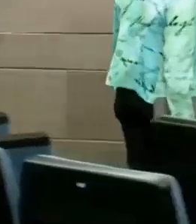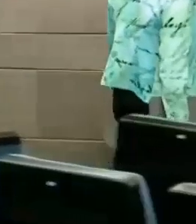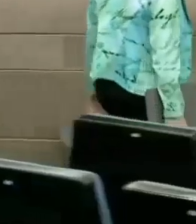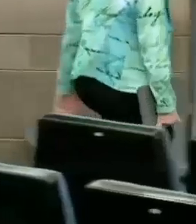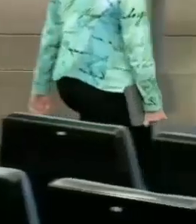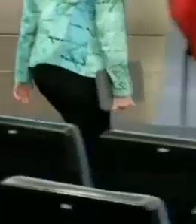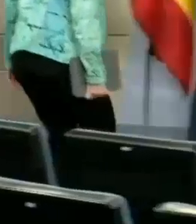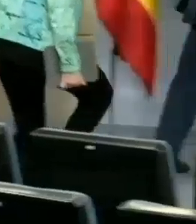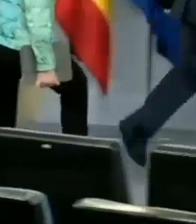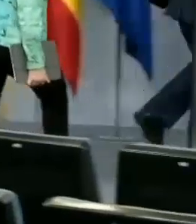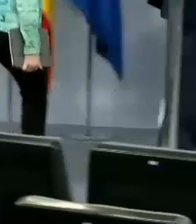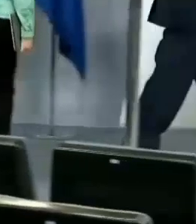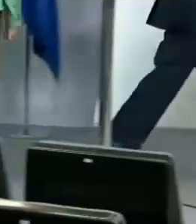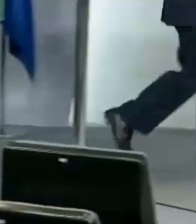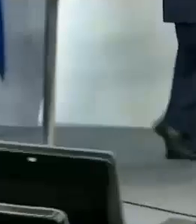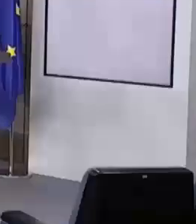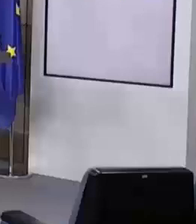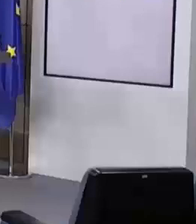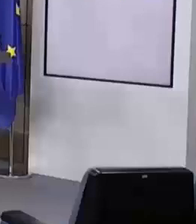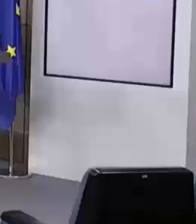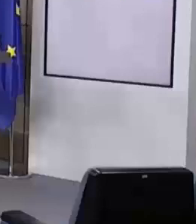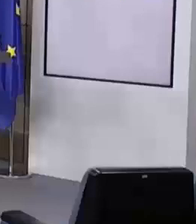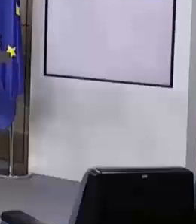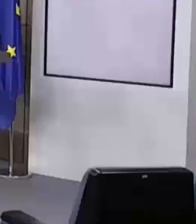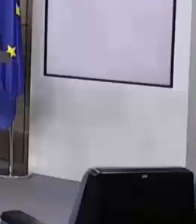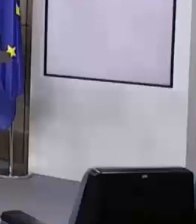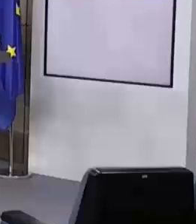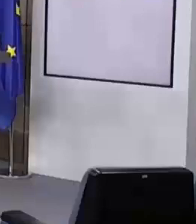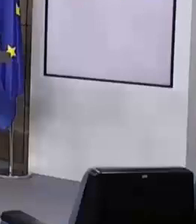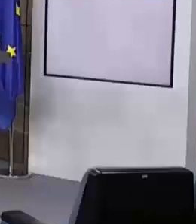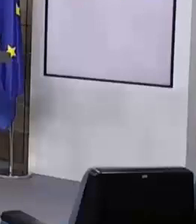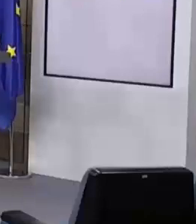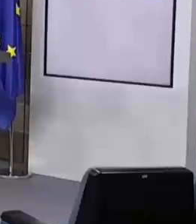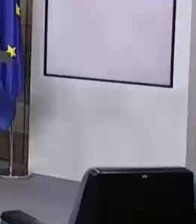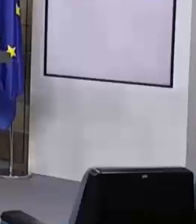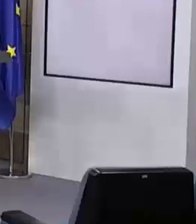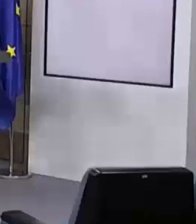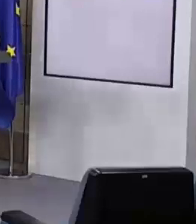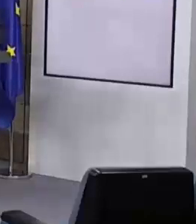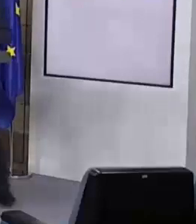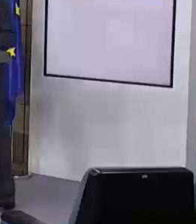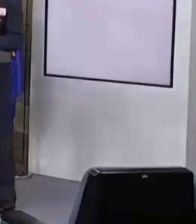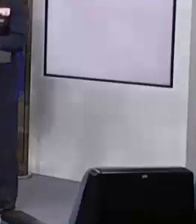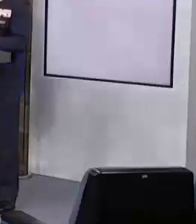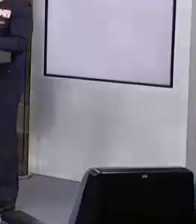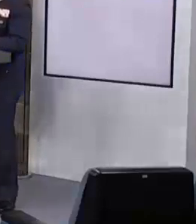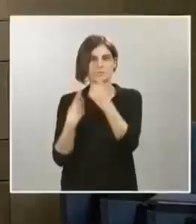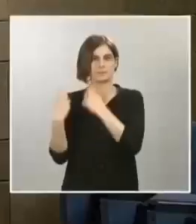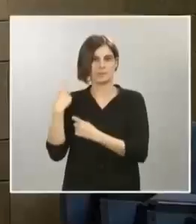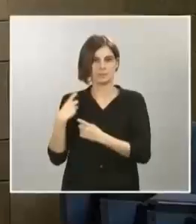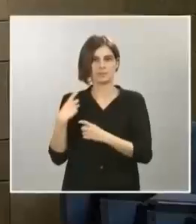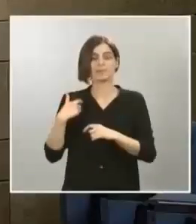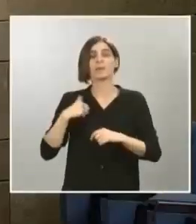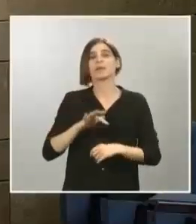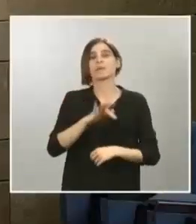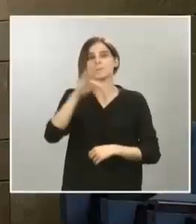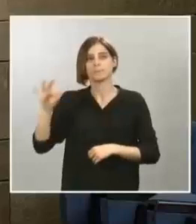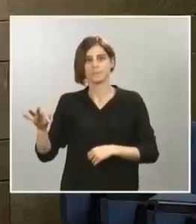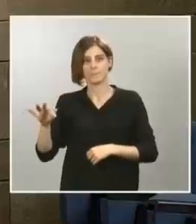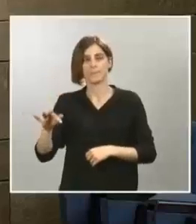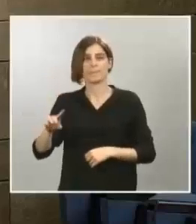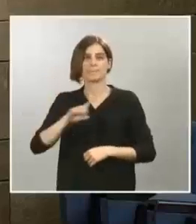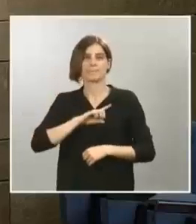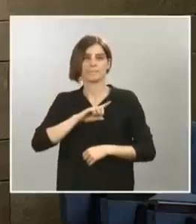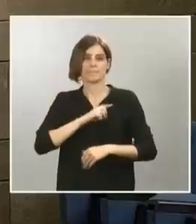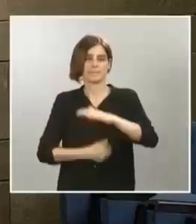españa superó el martes los 18.000 muertos por coronavirus el balance del ministerio de sanidad registró un ligero aumento en el